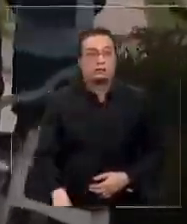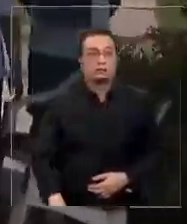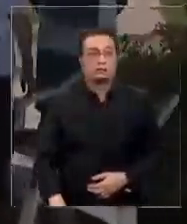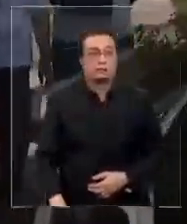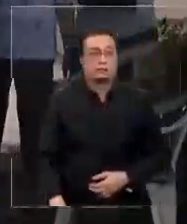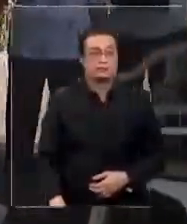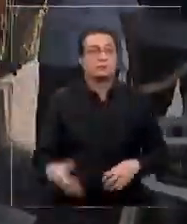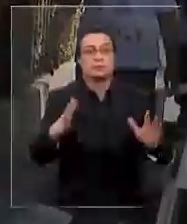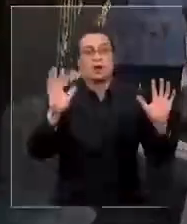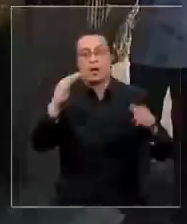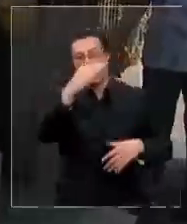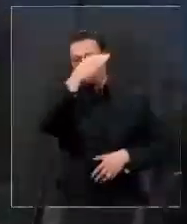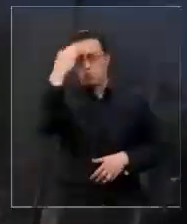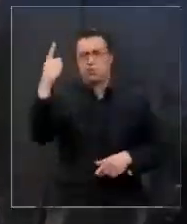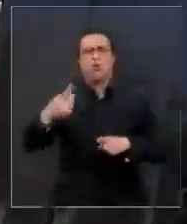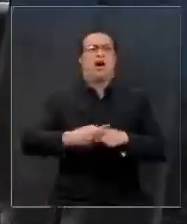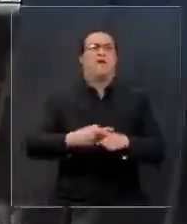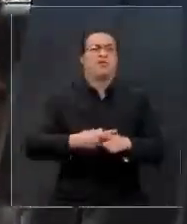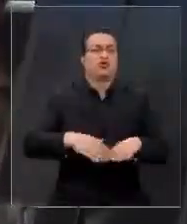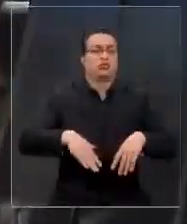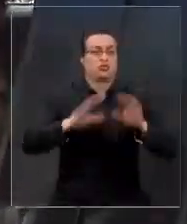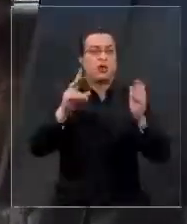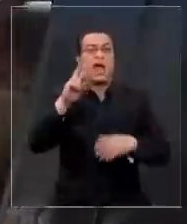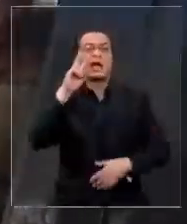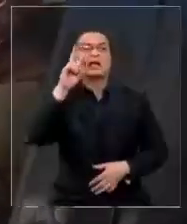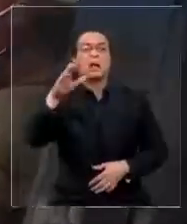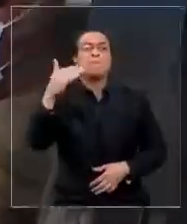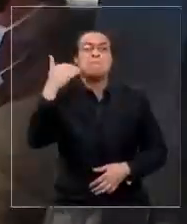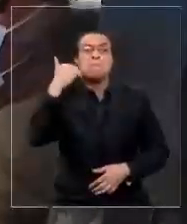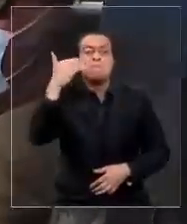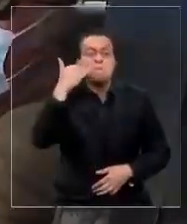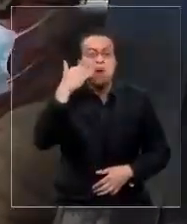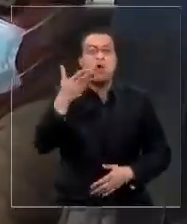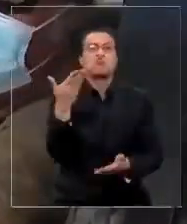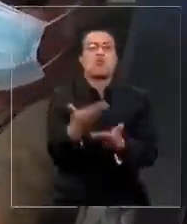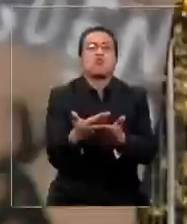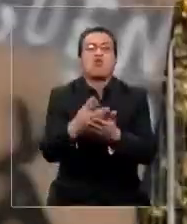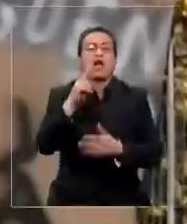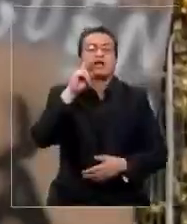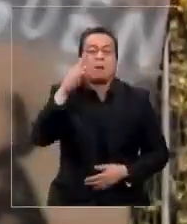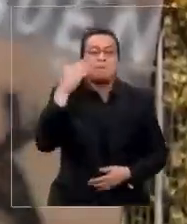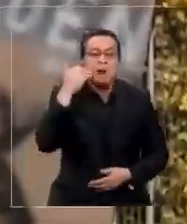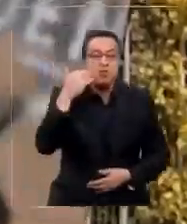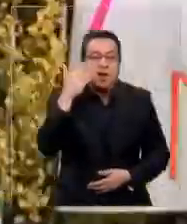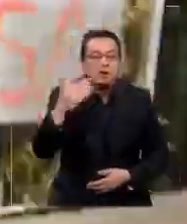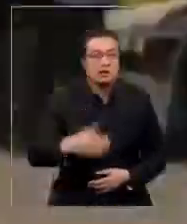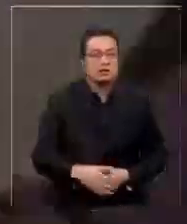y ya hay mucho el abuso se están aprovechando